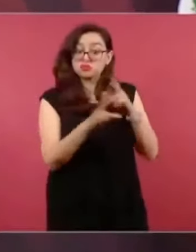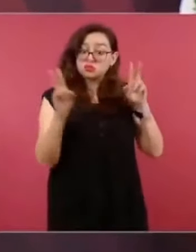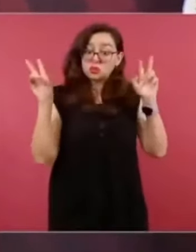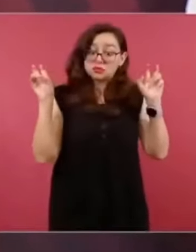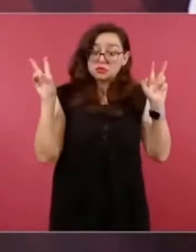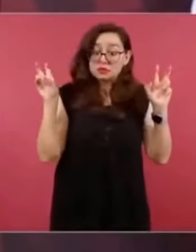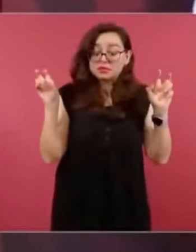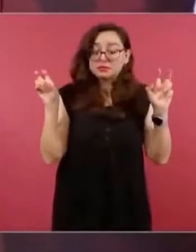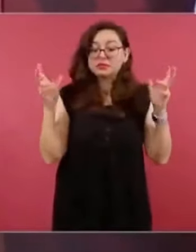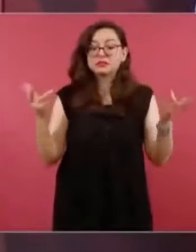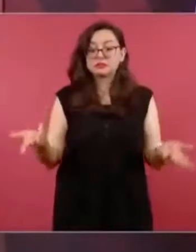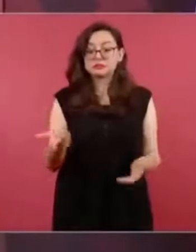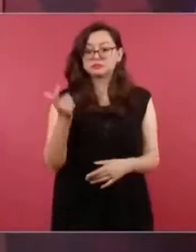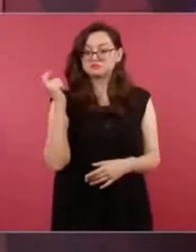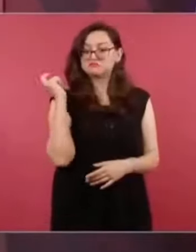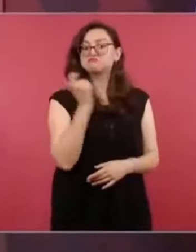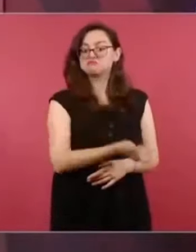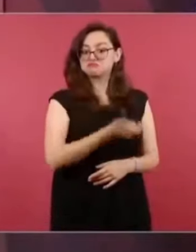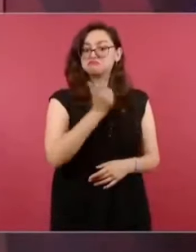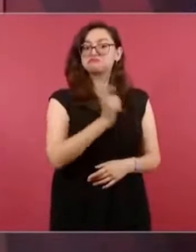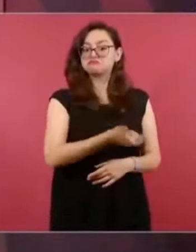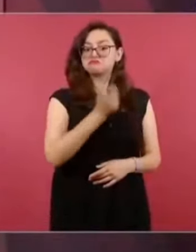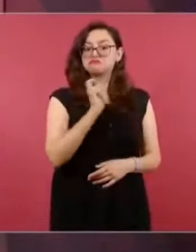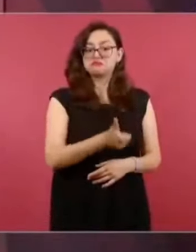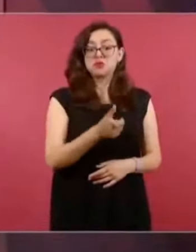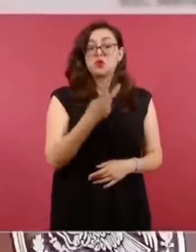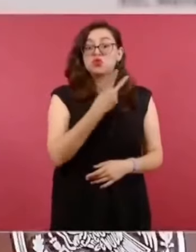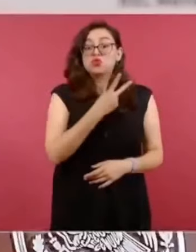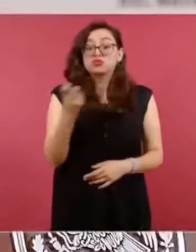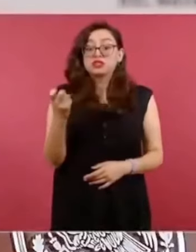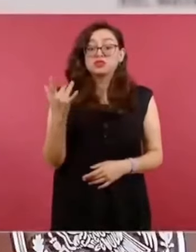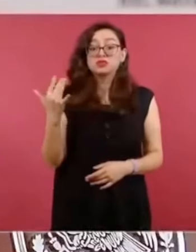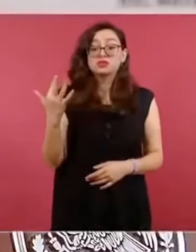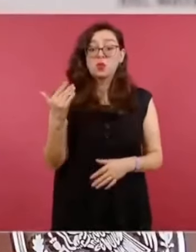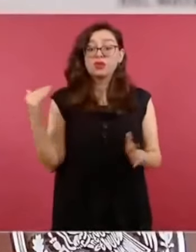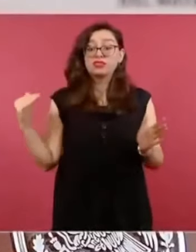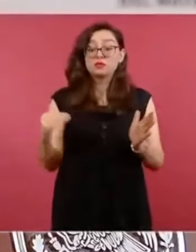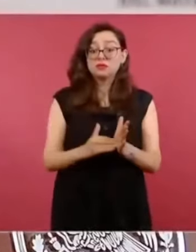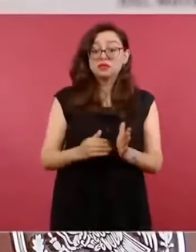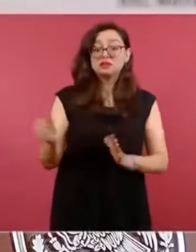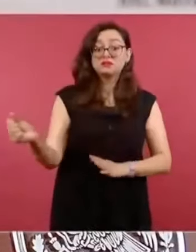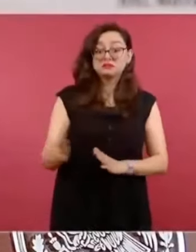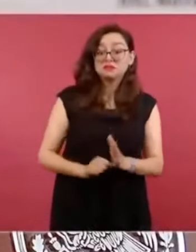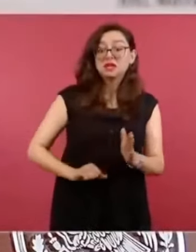comillas le pagan creo que 250000 pesos